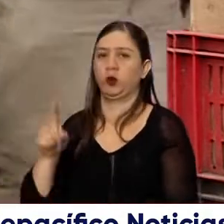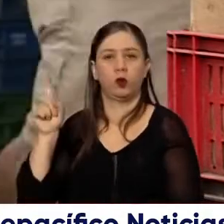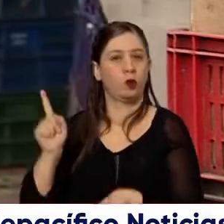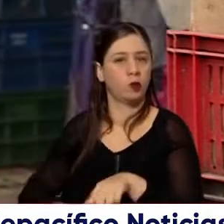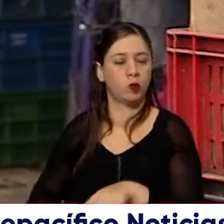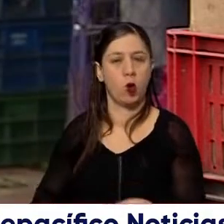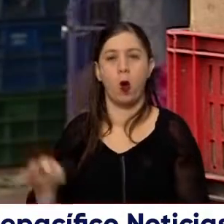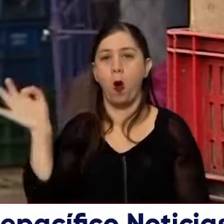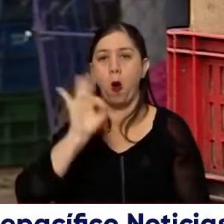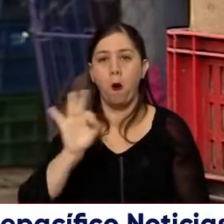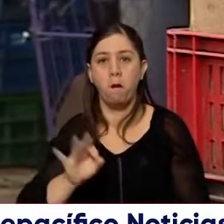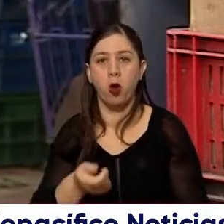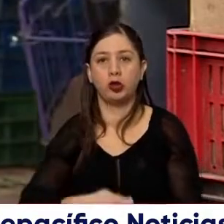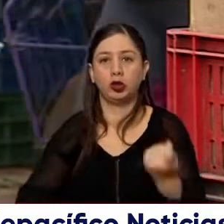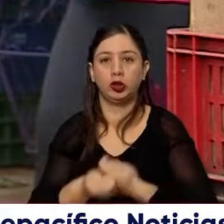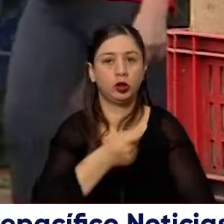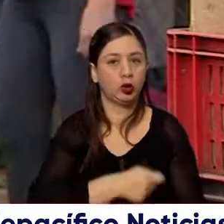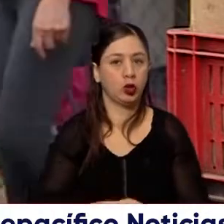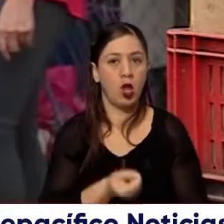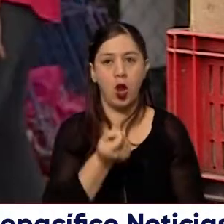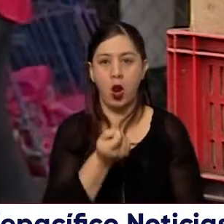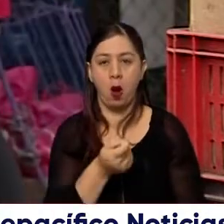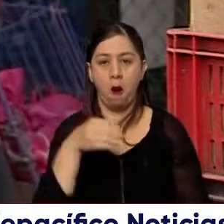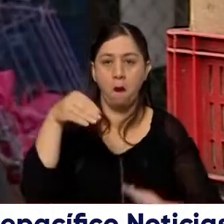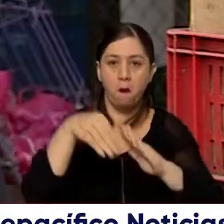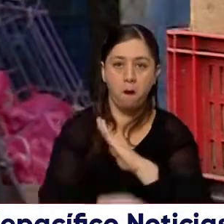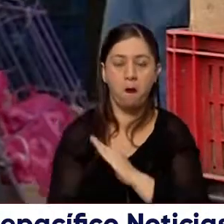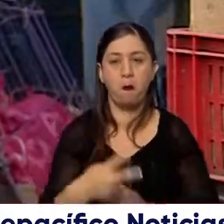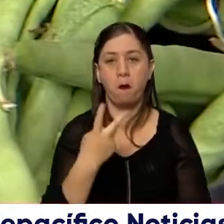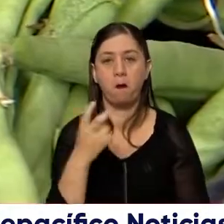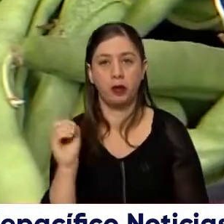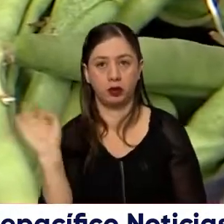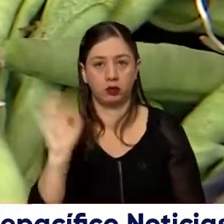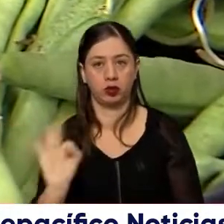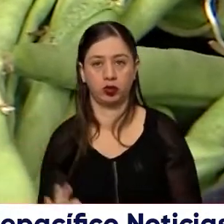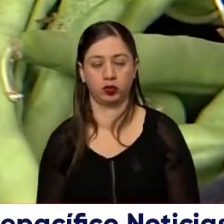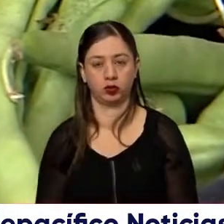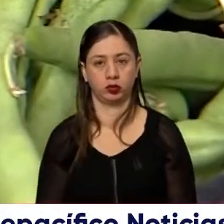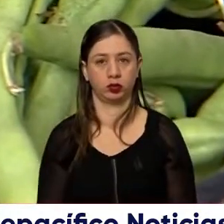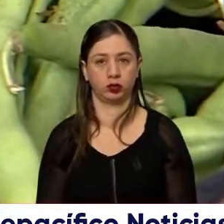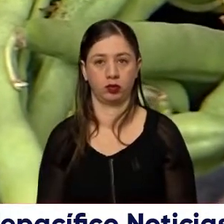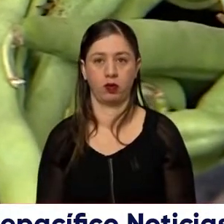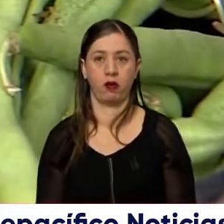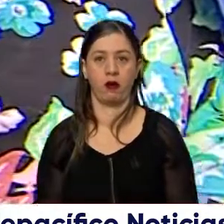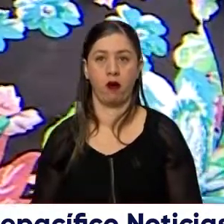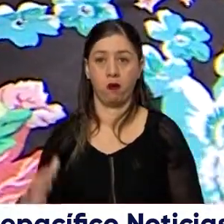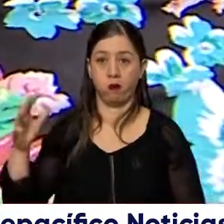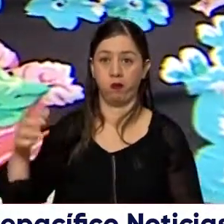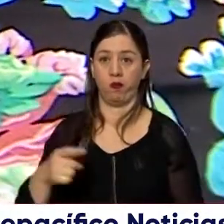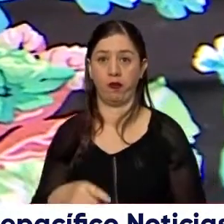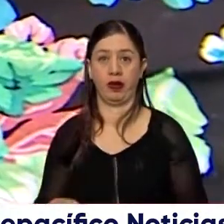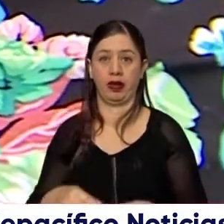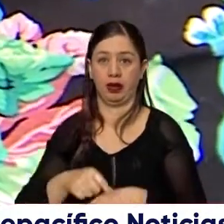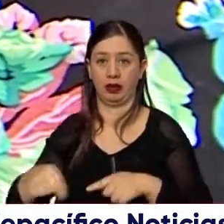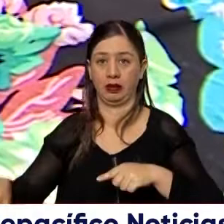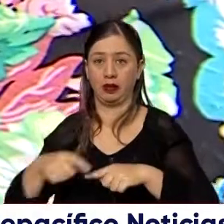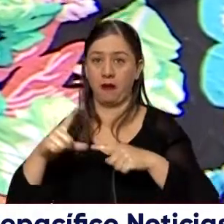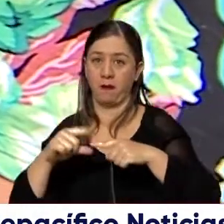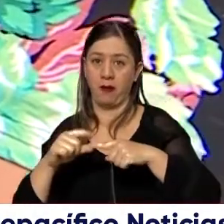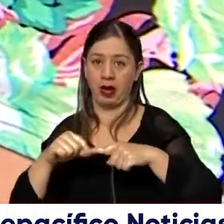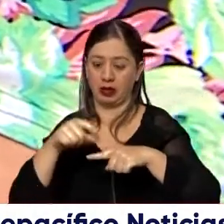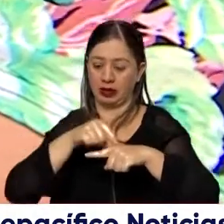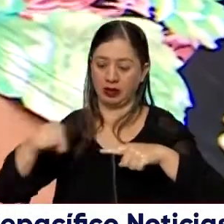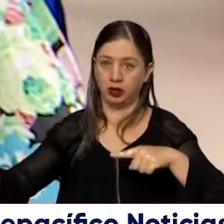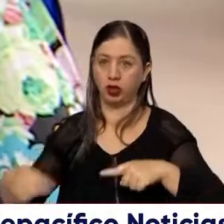el porcentaje de ventas, por lo menos en un 20%. Comprar un bulto de habichuela 200 mil a